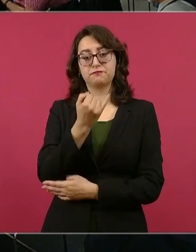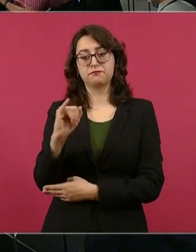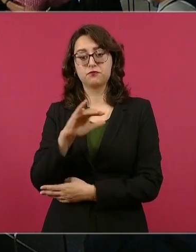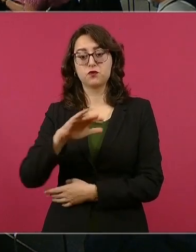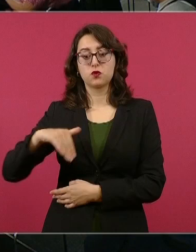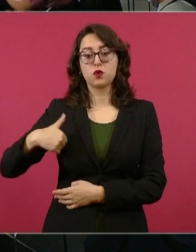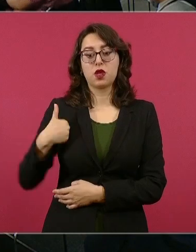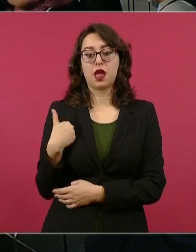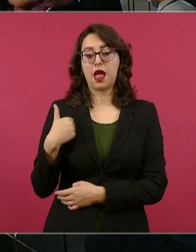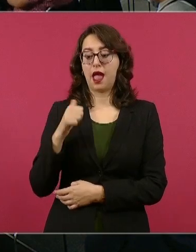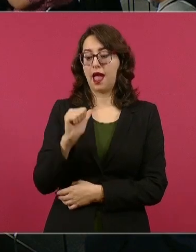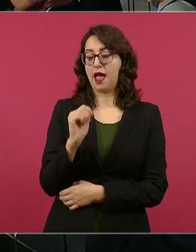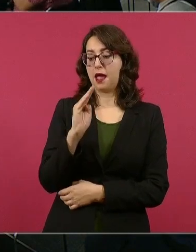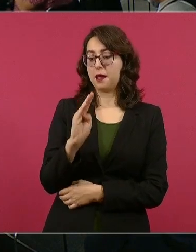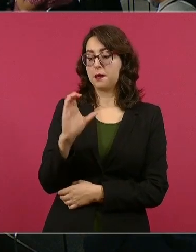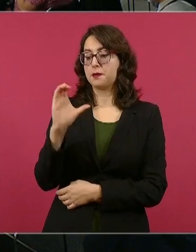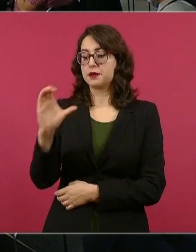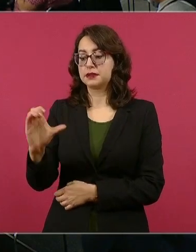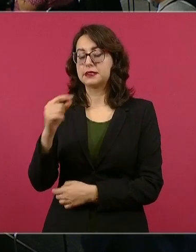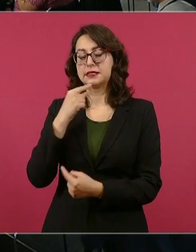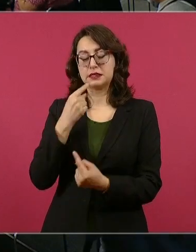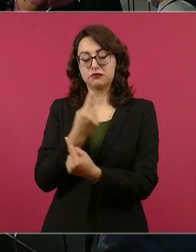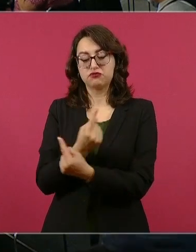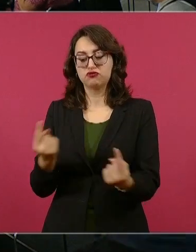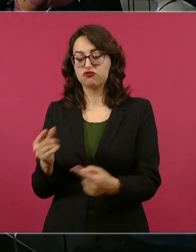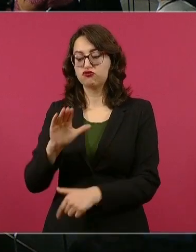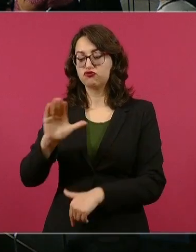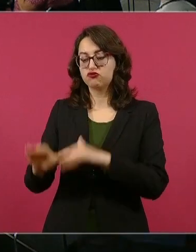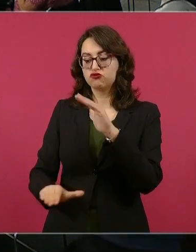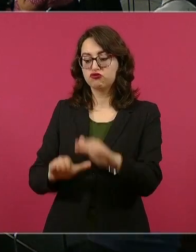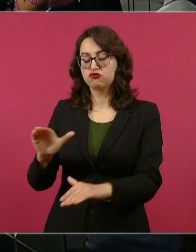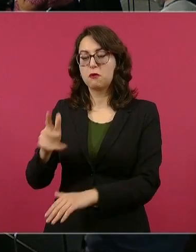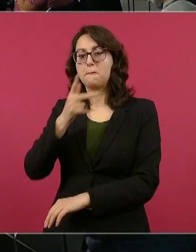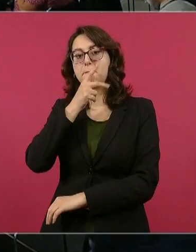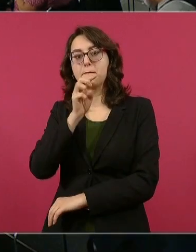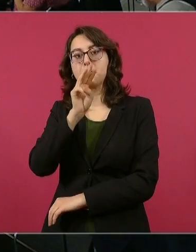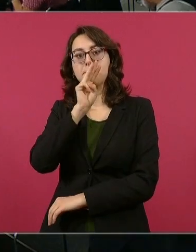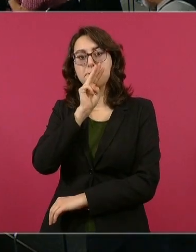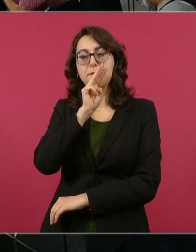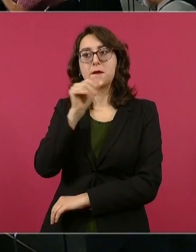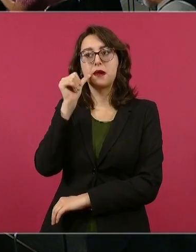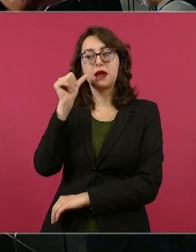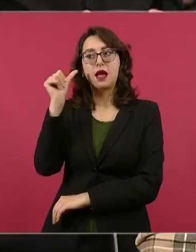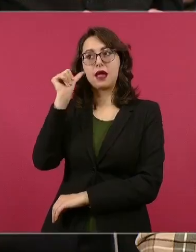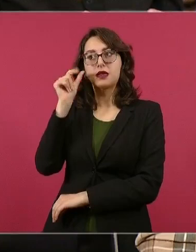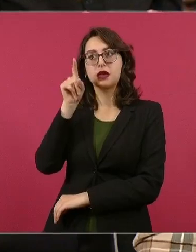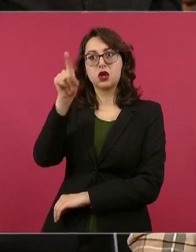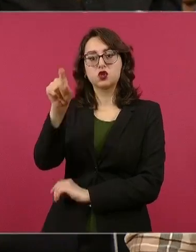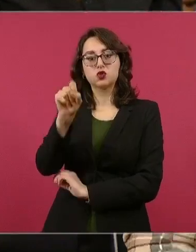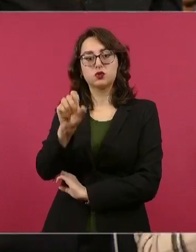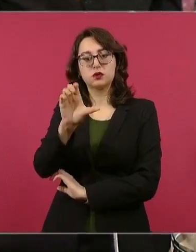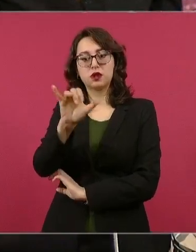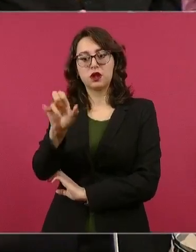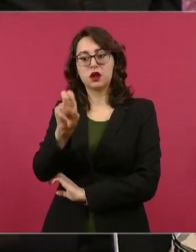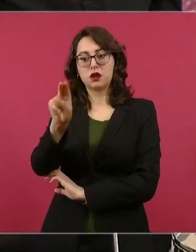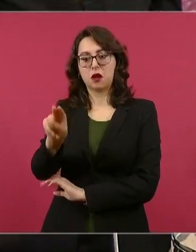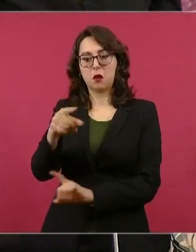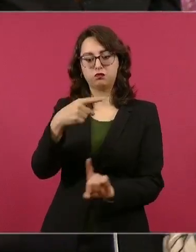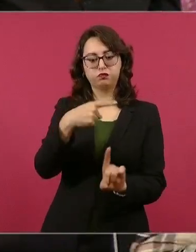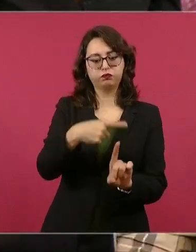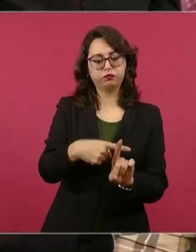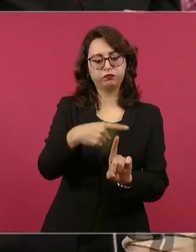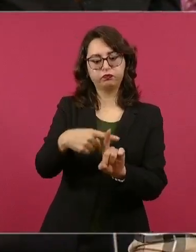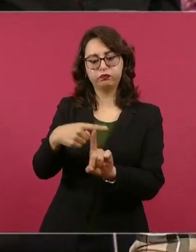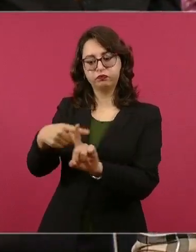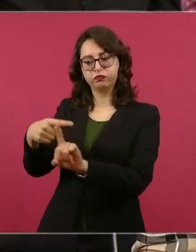volvieron a levantar el memorial frente a la Corte y en su pronunciamiento se dijeron en contra del informe que presentó ayer el